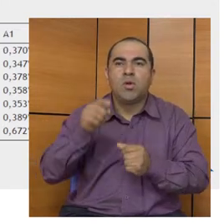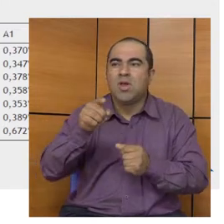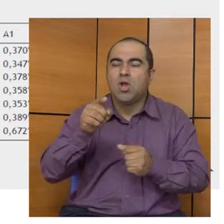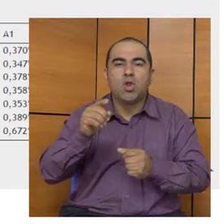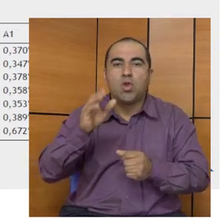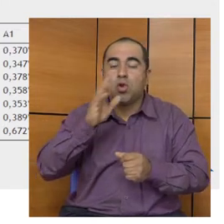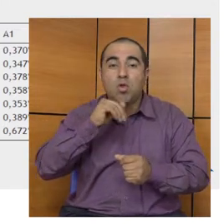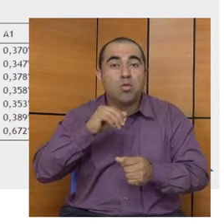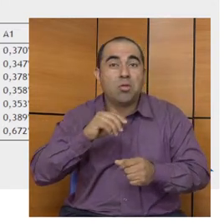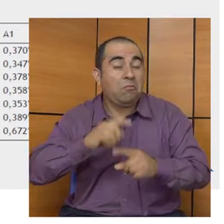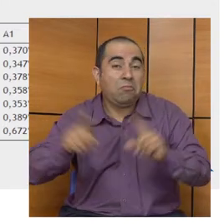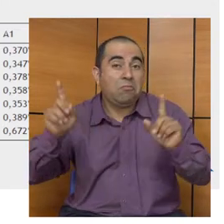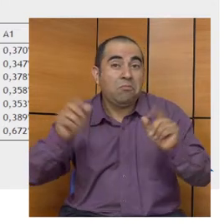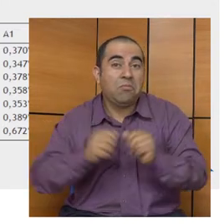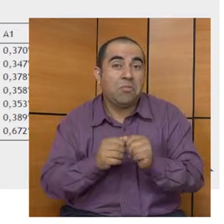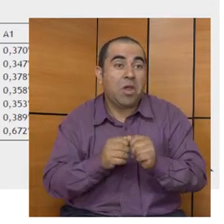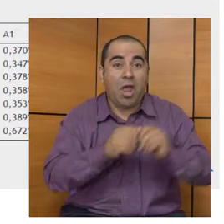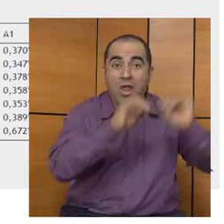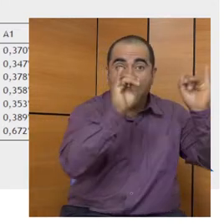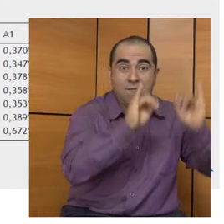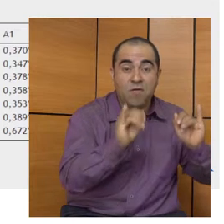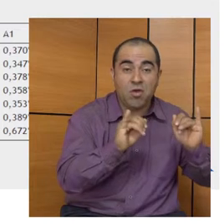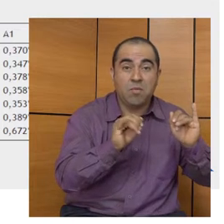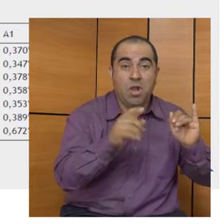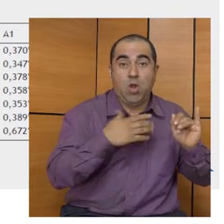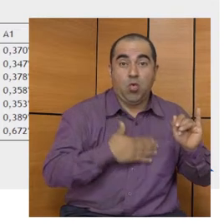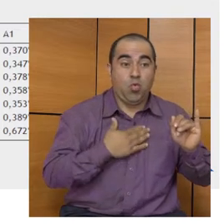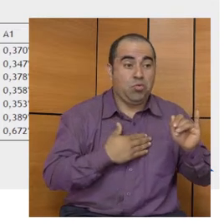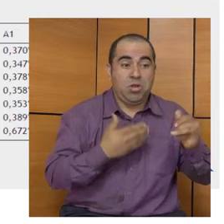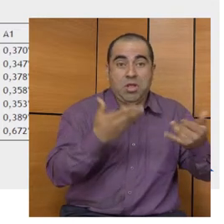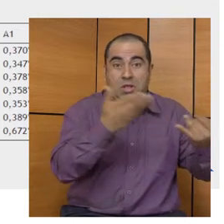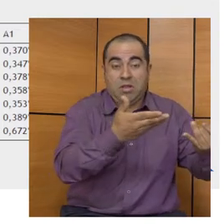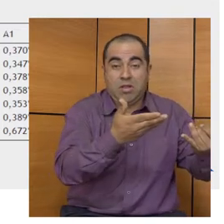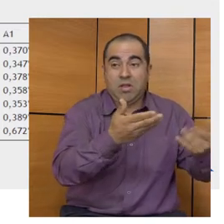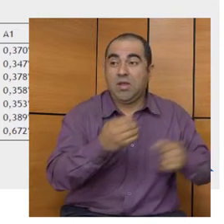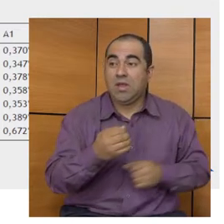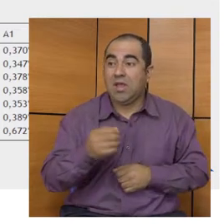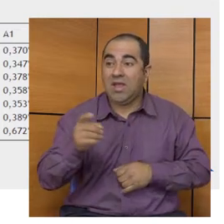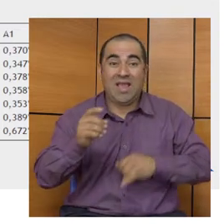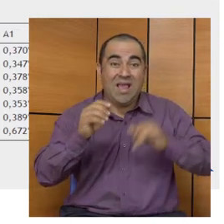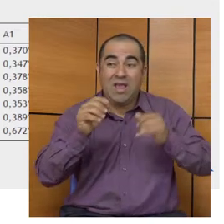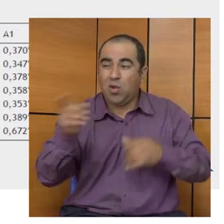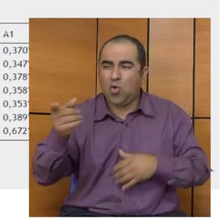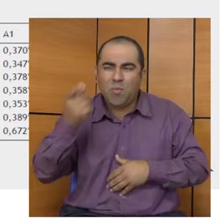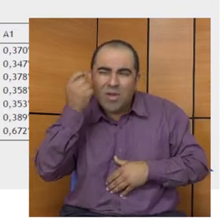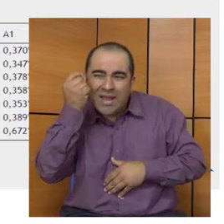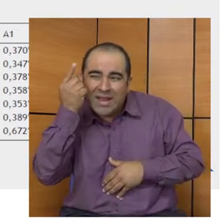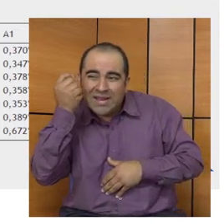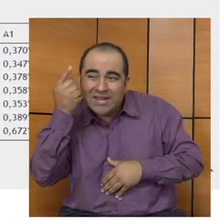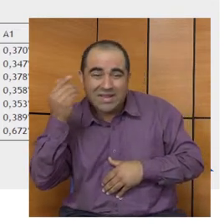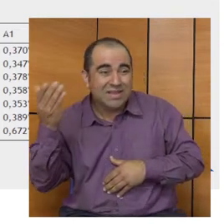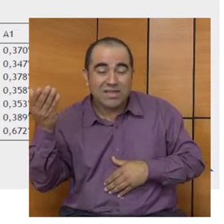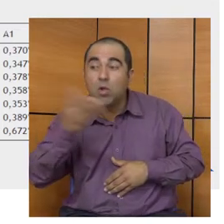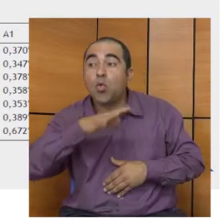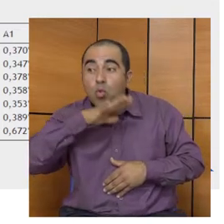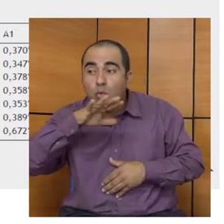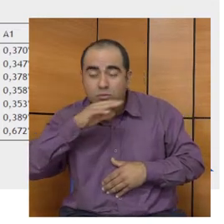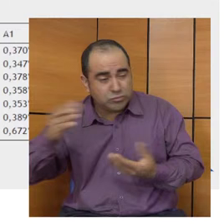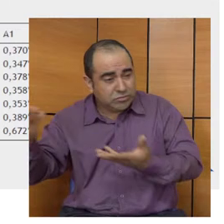diferencia. Es decir, el modelo que estábamos construyendo, la forma de entender cómo funciona la